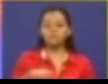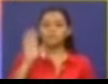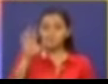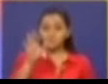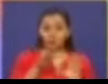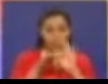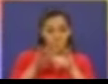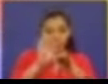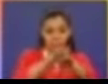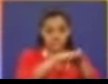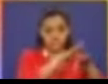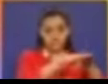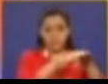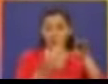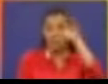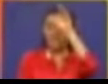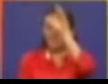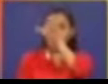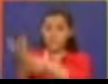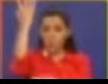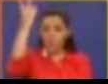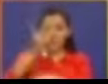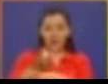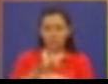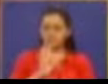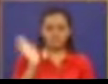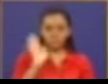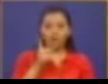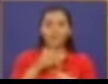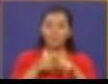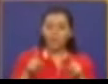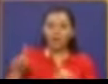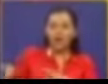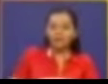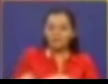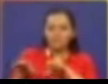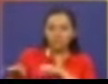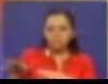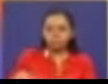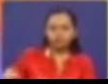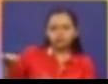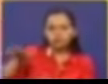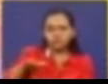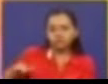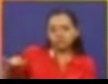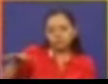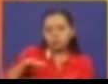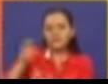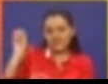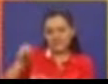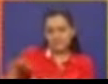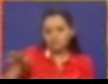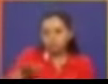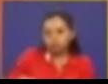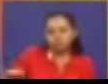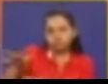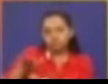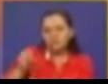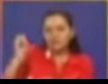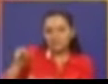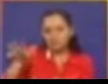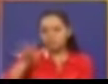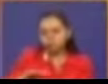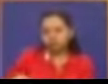hay indicios de erupción inminente. Si hay un incremento de la actividad del Cotopaxi. Entonces, a no preocuparse, eso está siendo